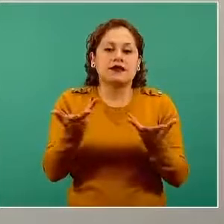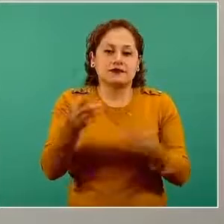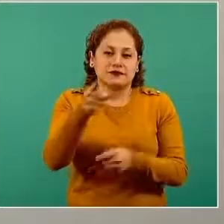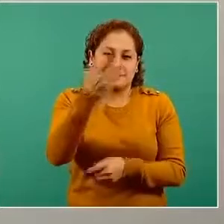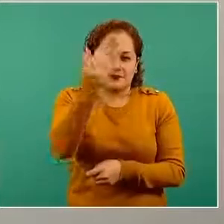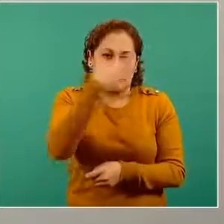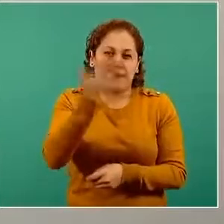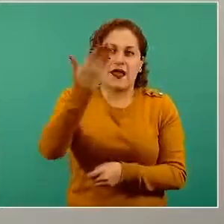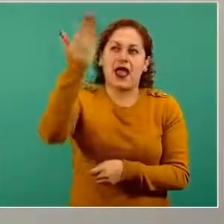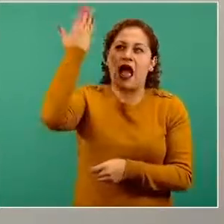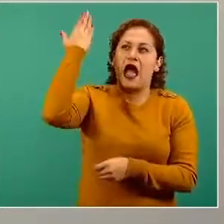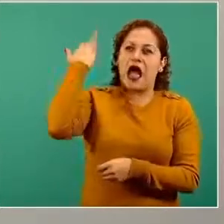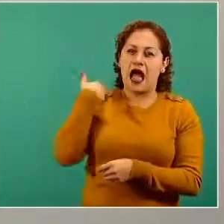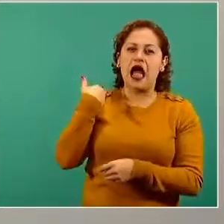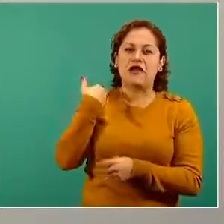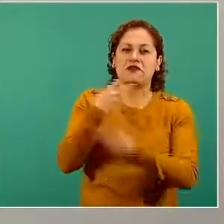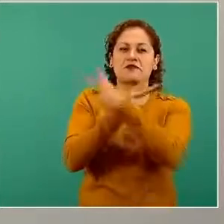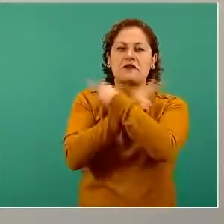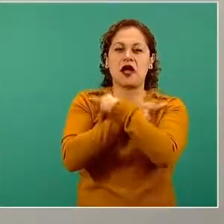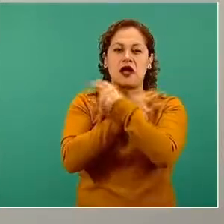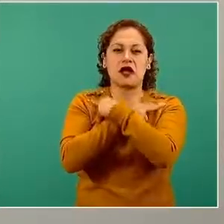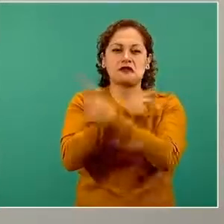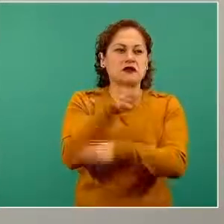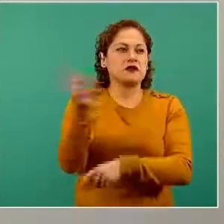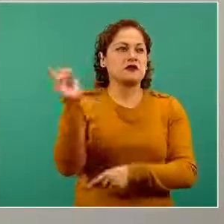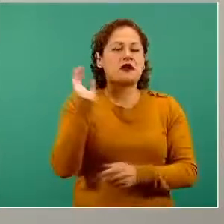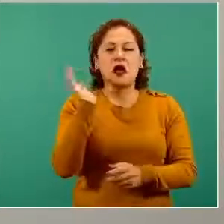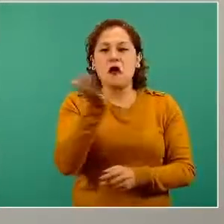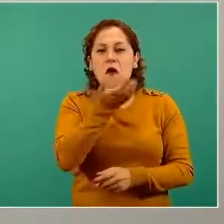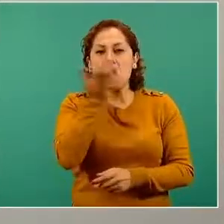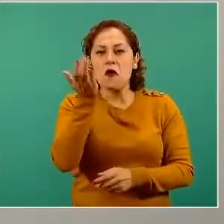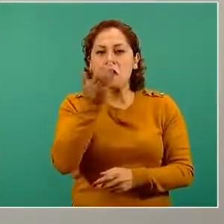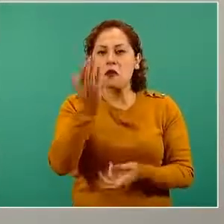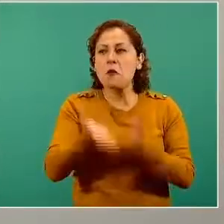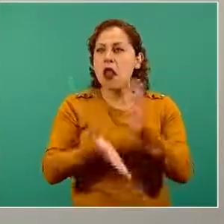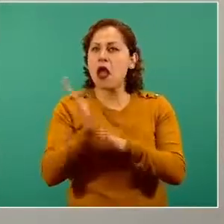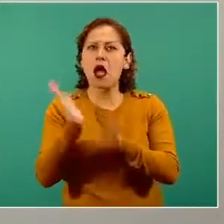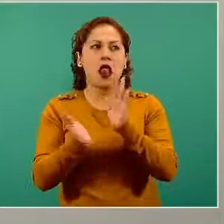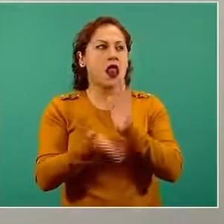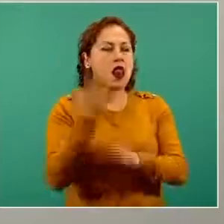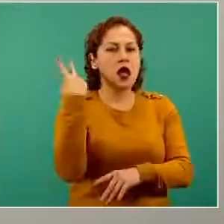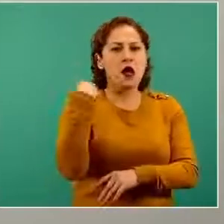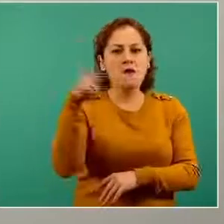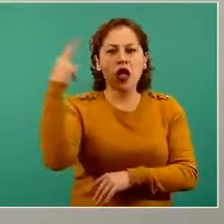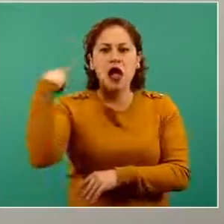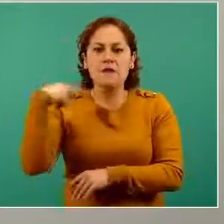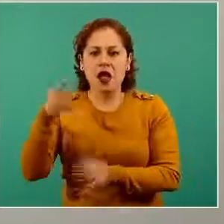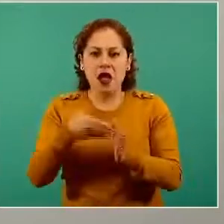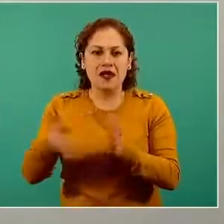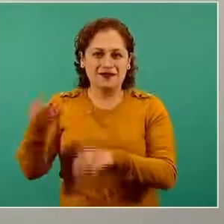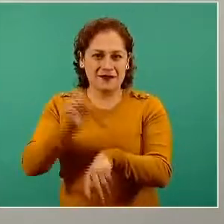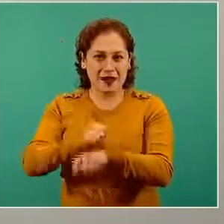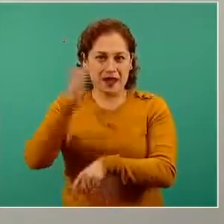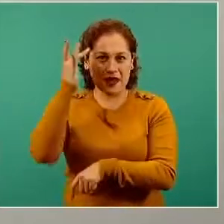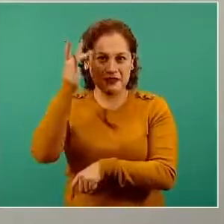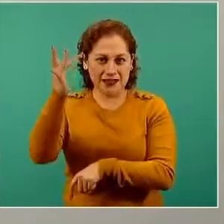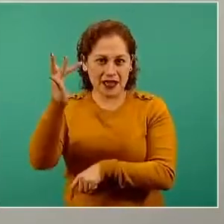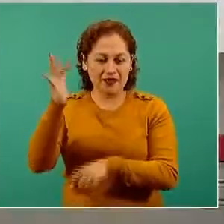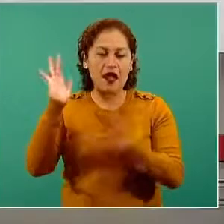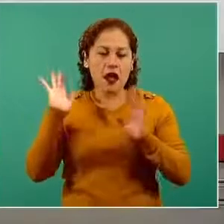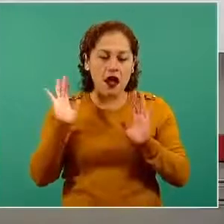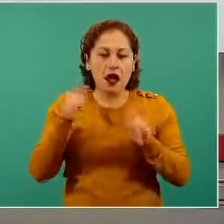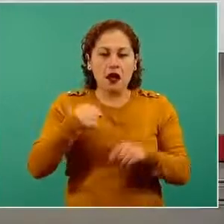previos se suelen realizar o llevar a cabo en esta Semana Santa. Pero recordemos que esta es una